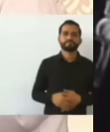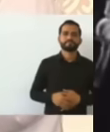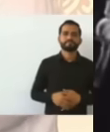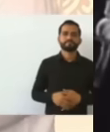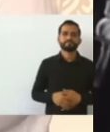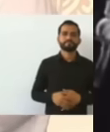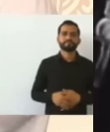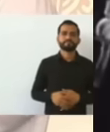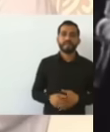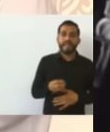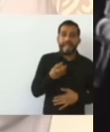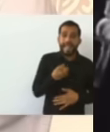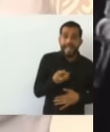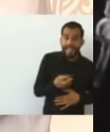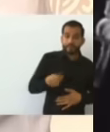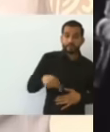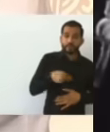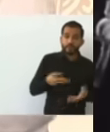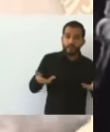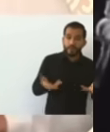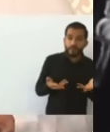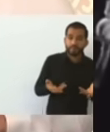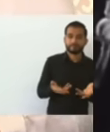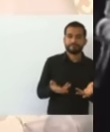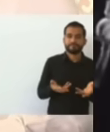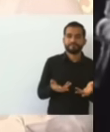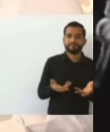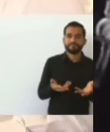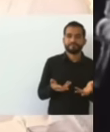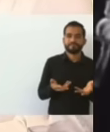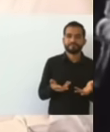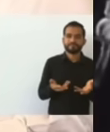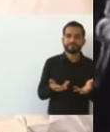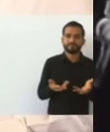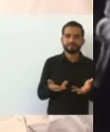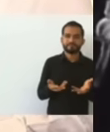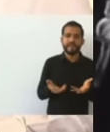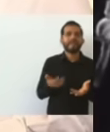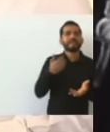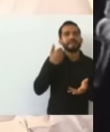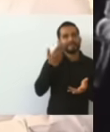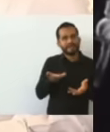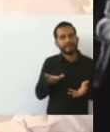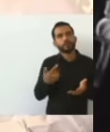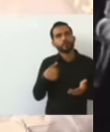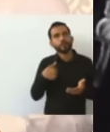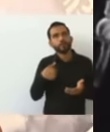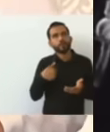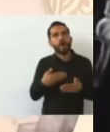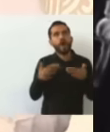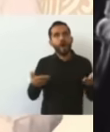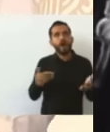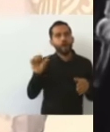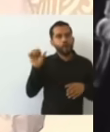Eso que estamos haciendo, presidente, lo quiero conectar ahora